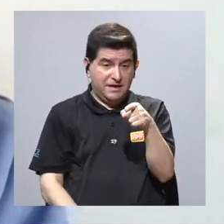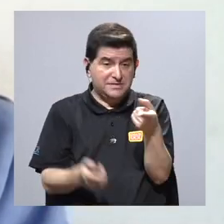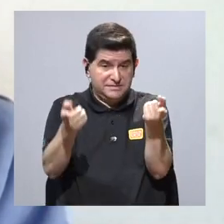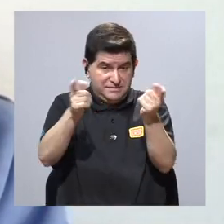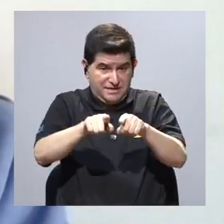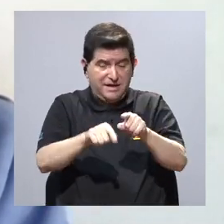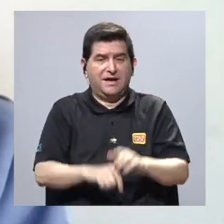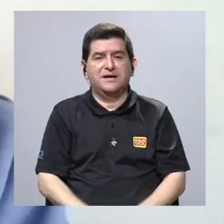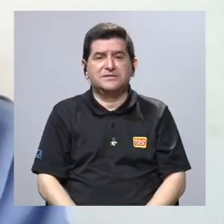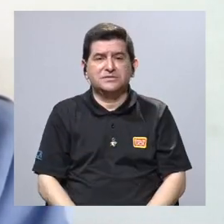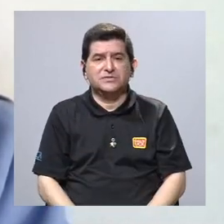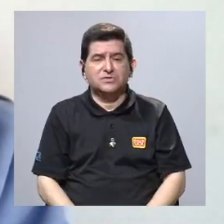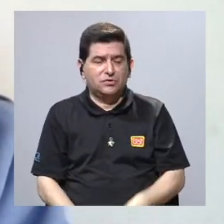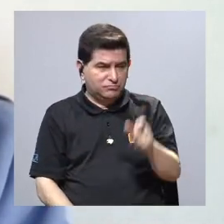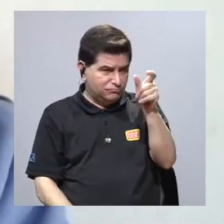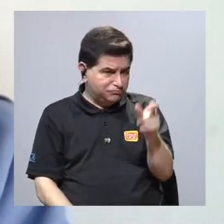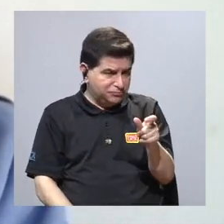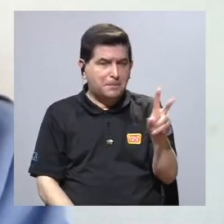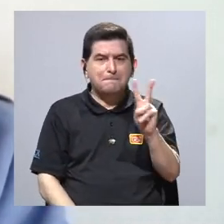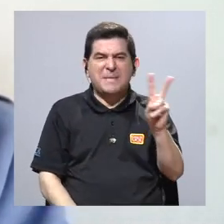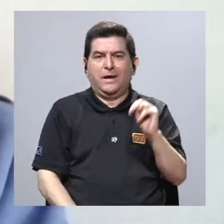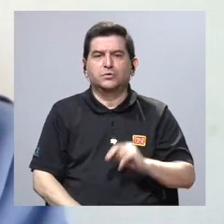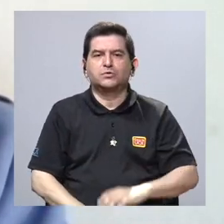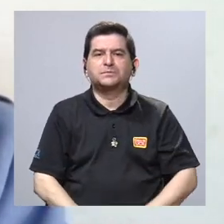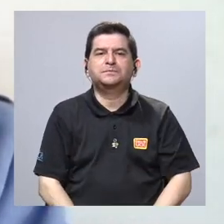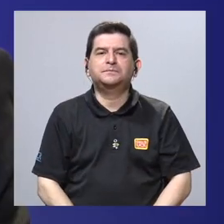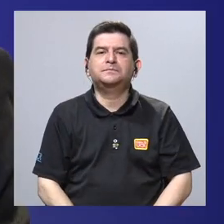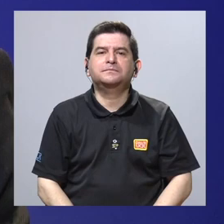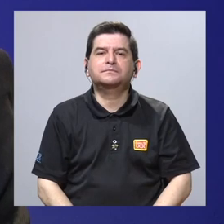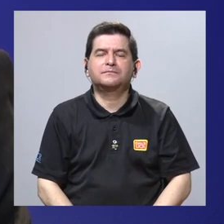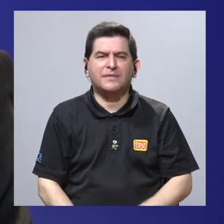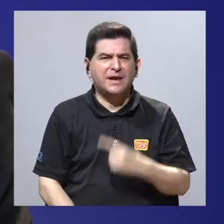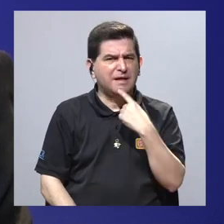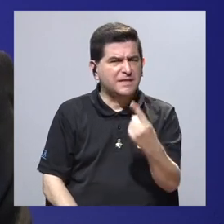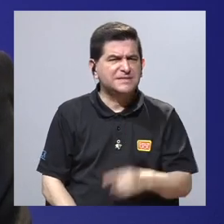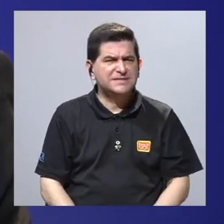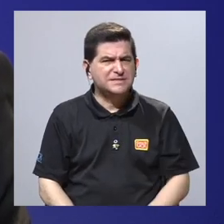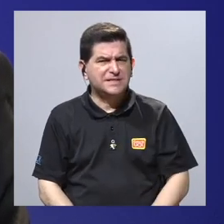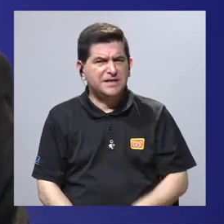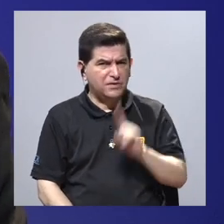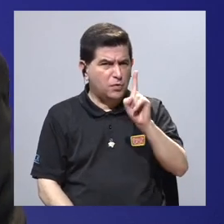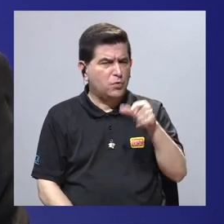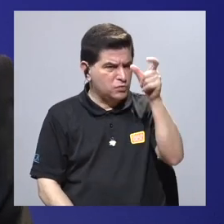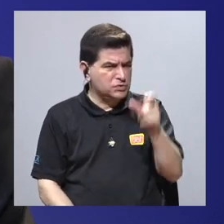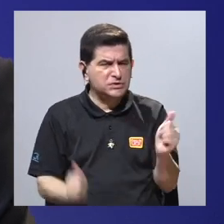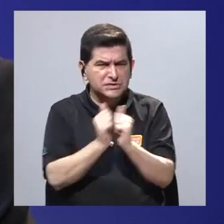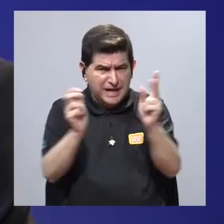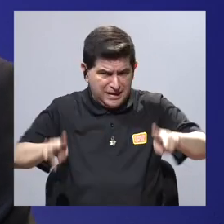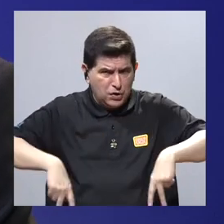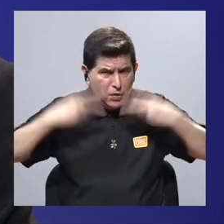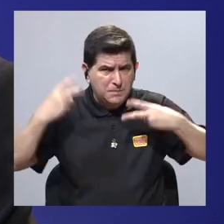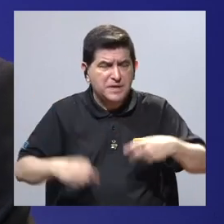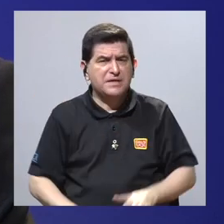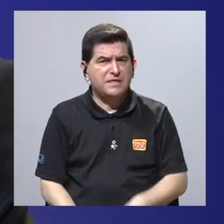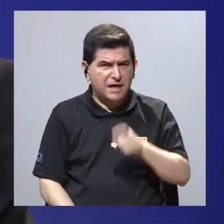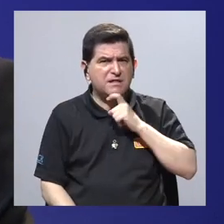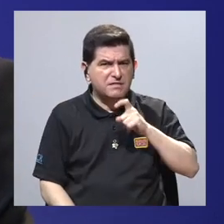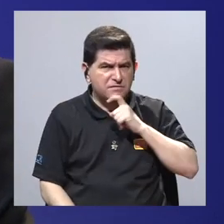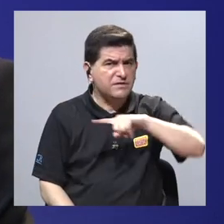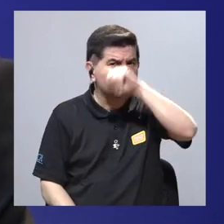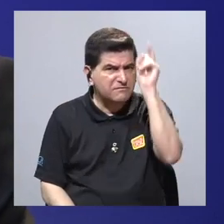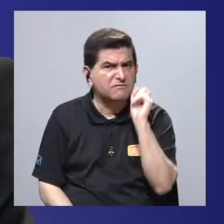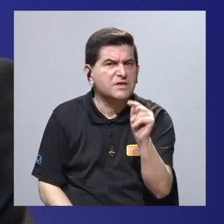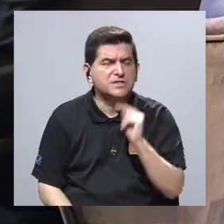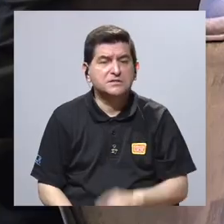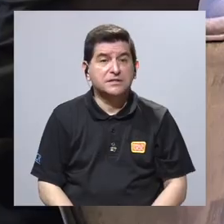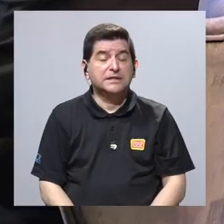los entes como virus. ¿Podemos decir que son seres vivos? Esto es una difícil